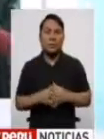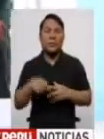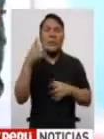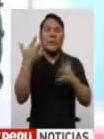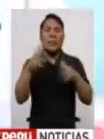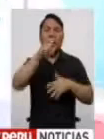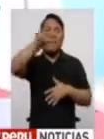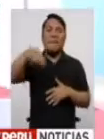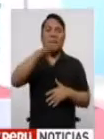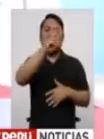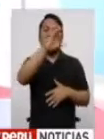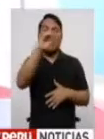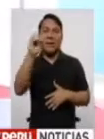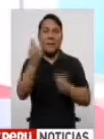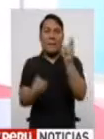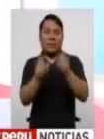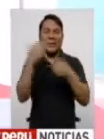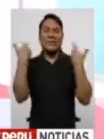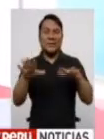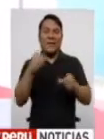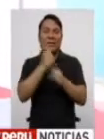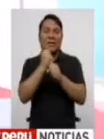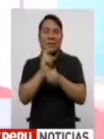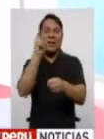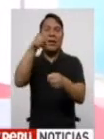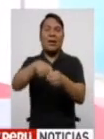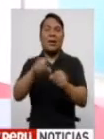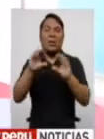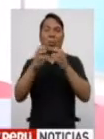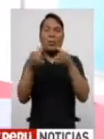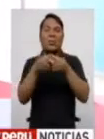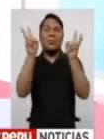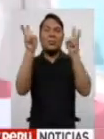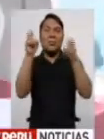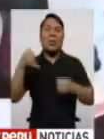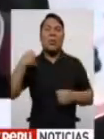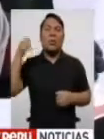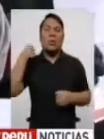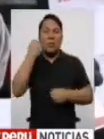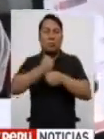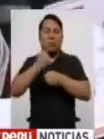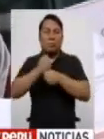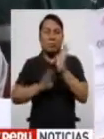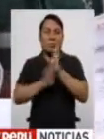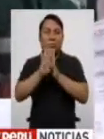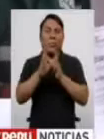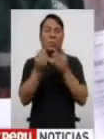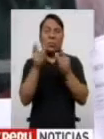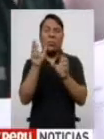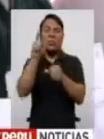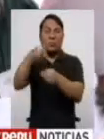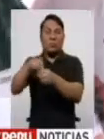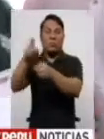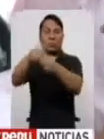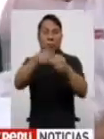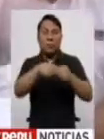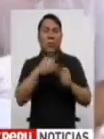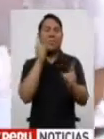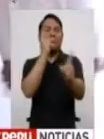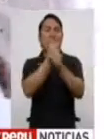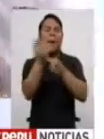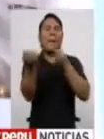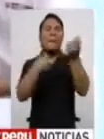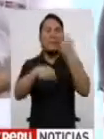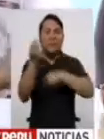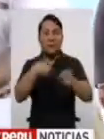1,600 personas han conseguido trabajo gracias al programa Jóvenes Productivos. Muchos de ellos se desempeñan en los rubros de atención al cliente,